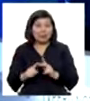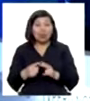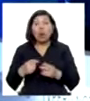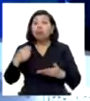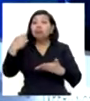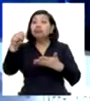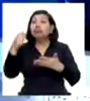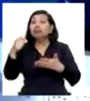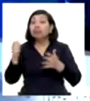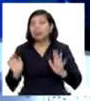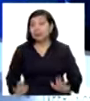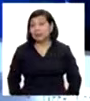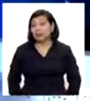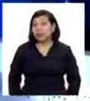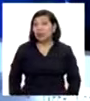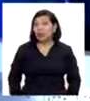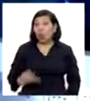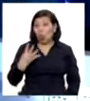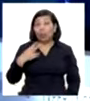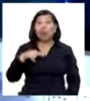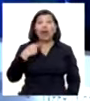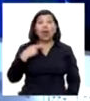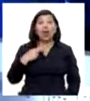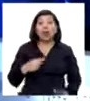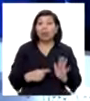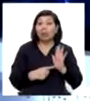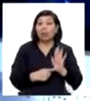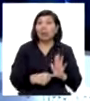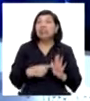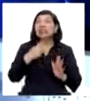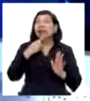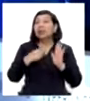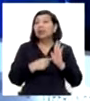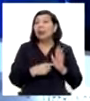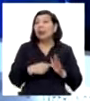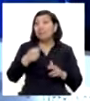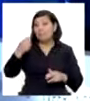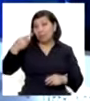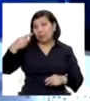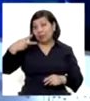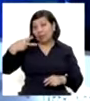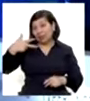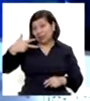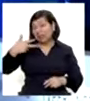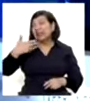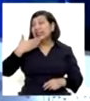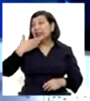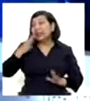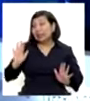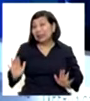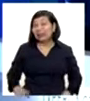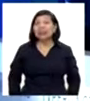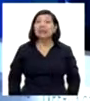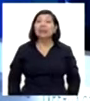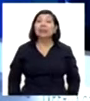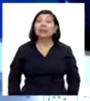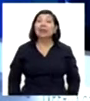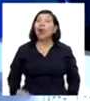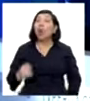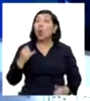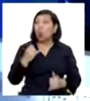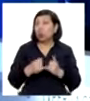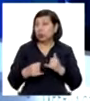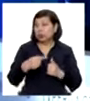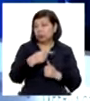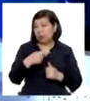de calificación. Uh-huh. El 4 de noviembre damos los ganadores en primer, segundo, tercer lugar. Y la